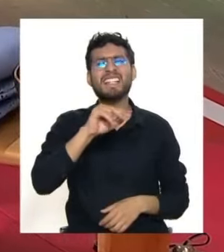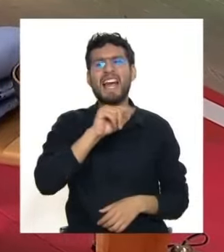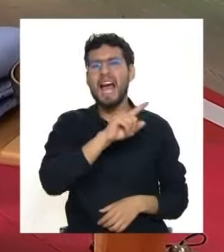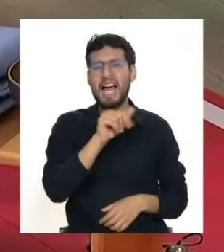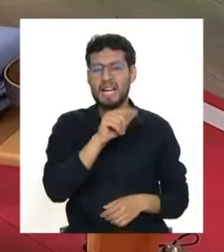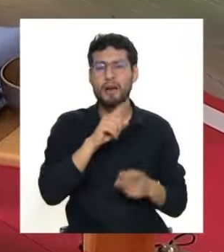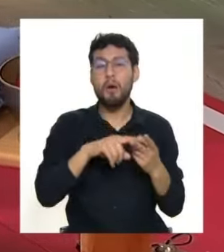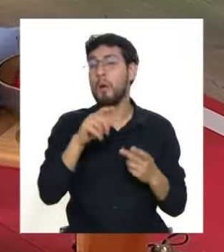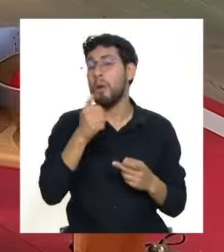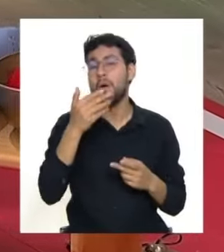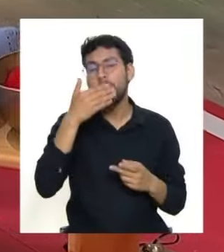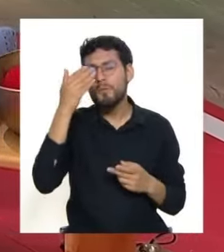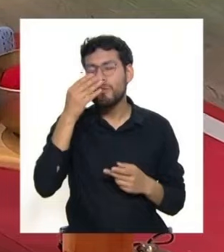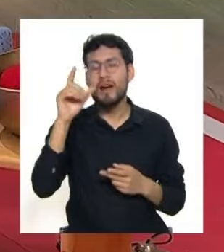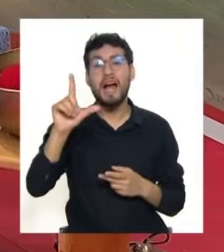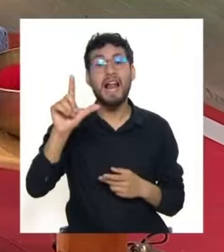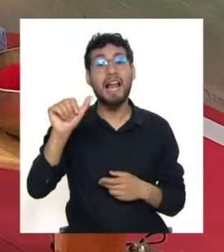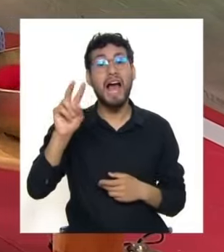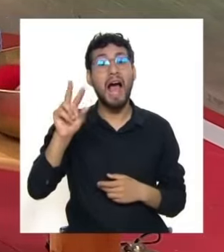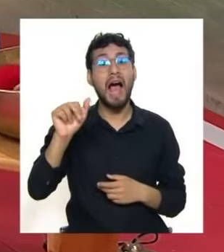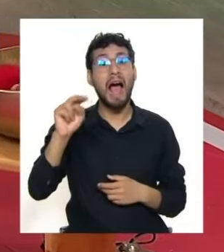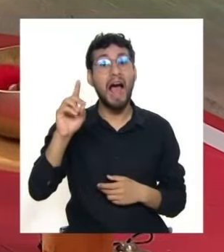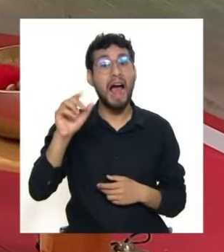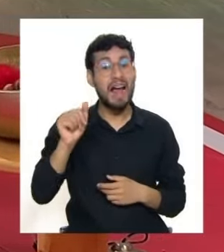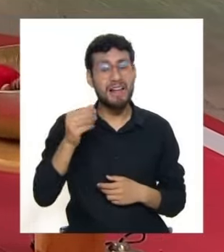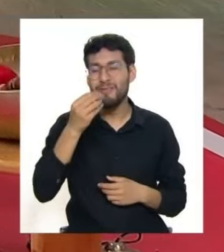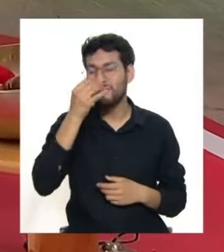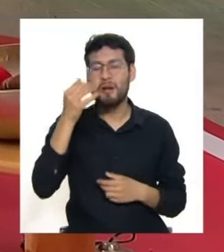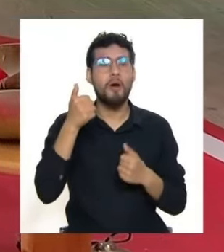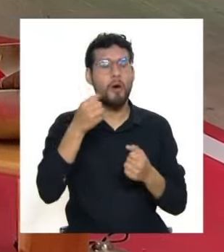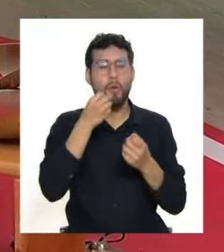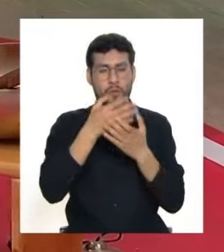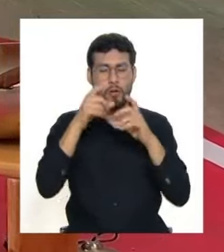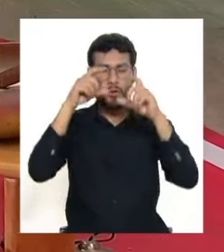lavanda, ayuda mucho. Entonces, cubrimos los ojitos.